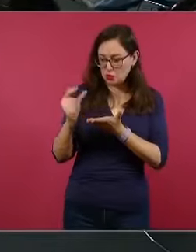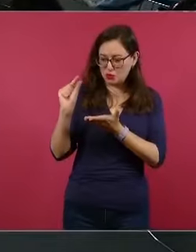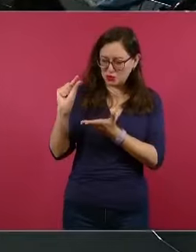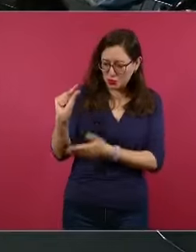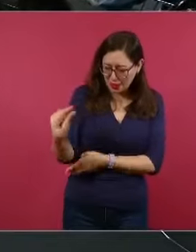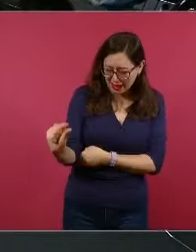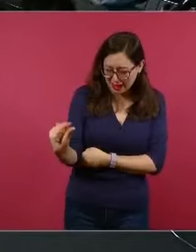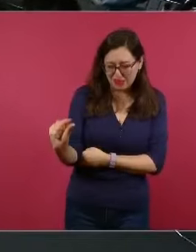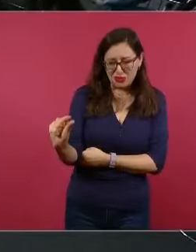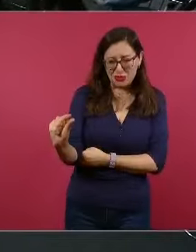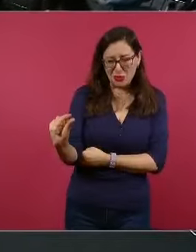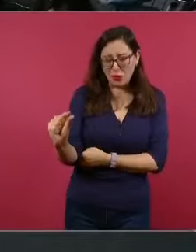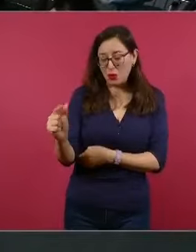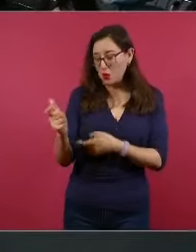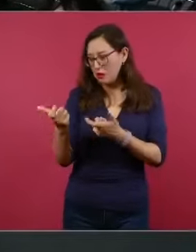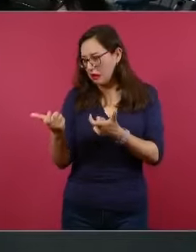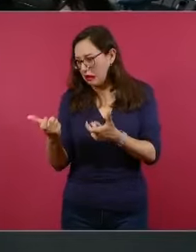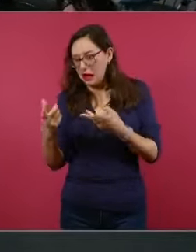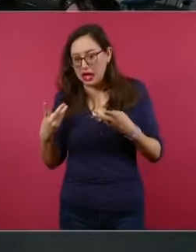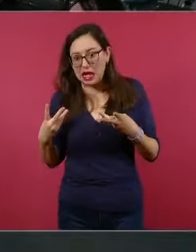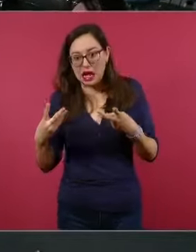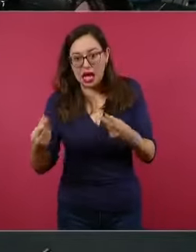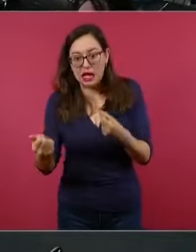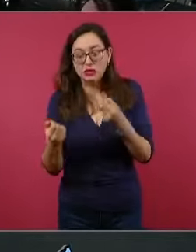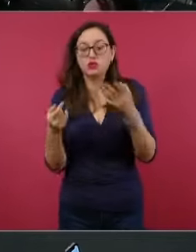gastos y fíjense